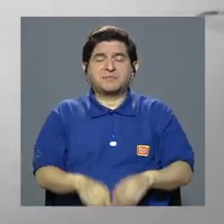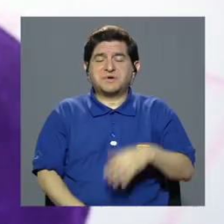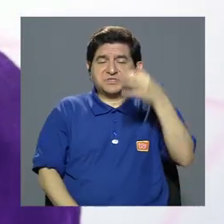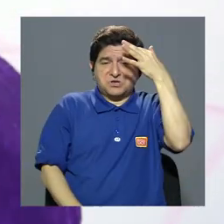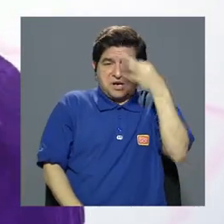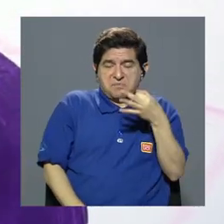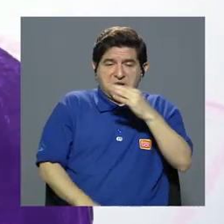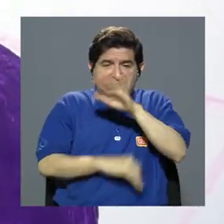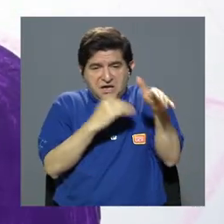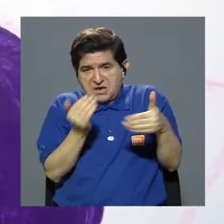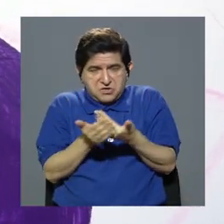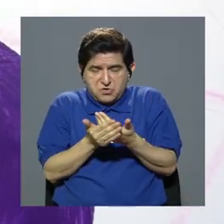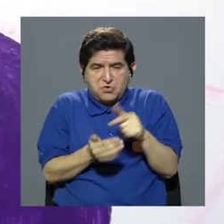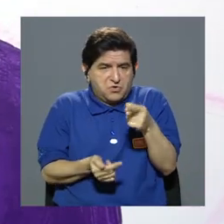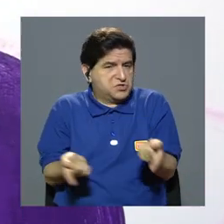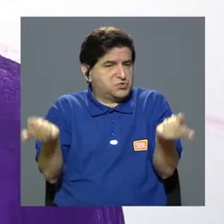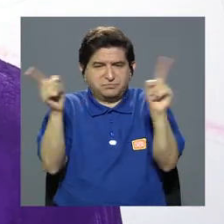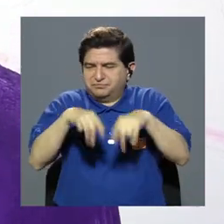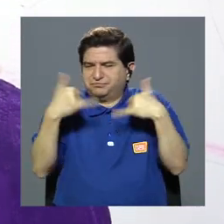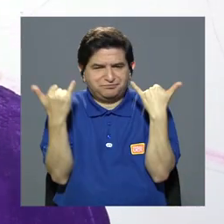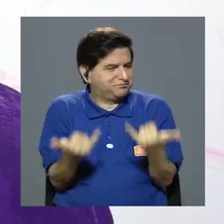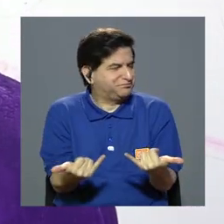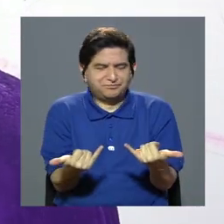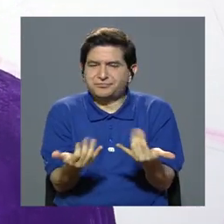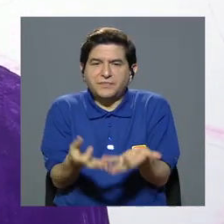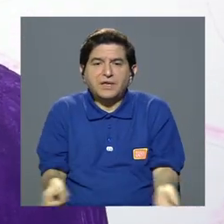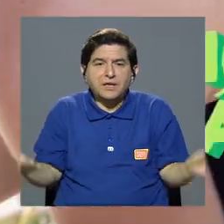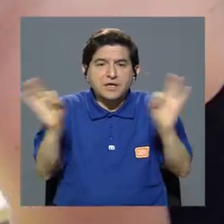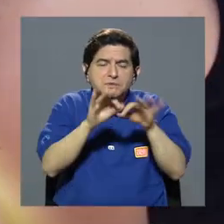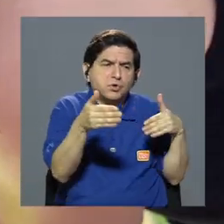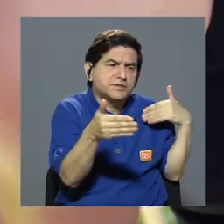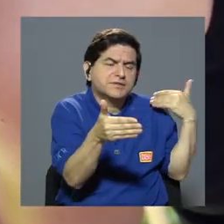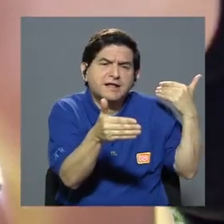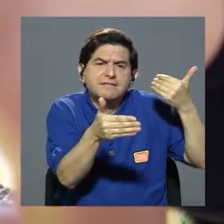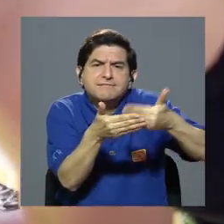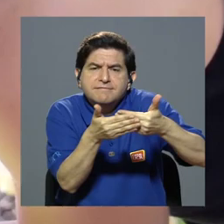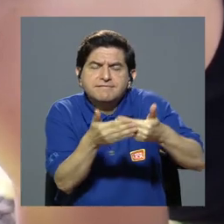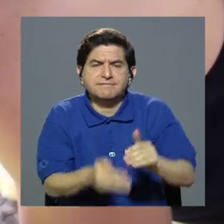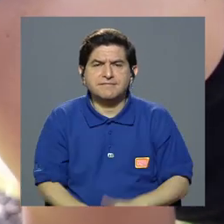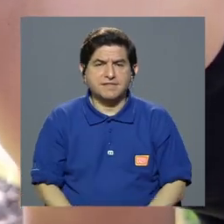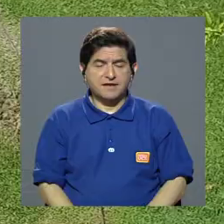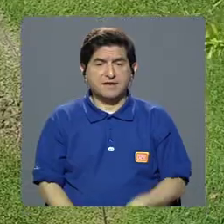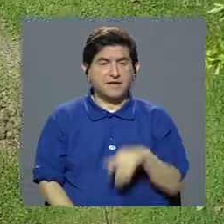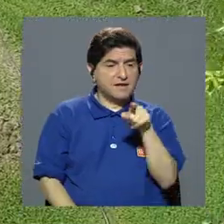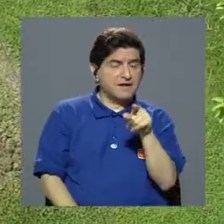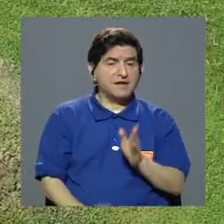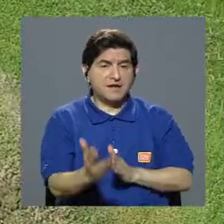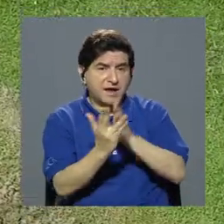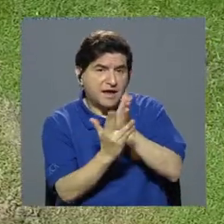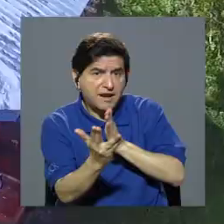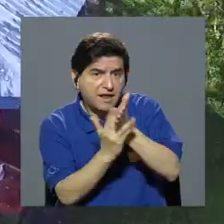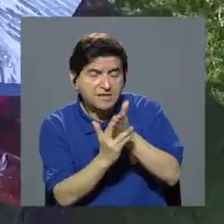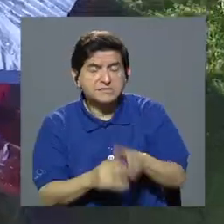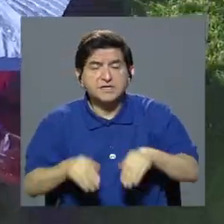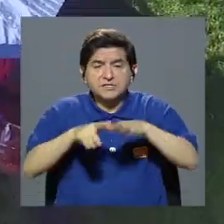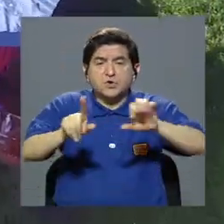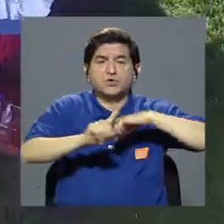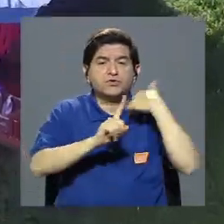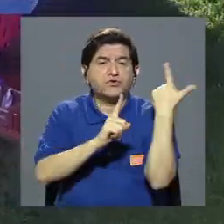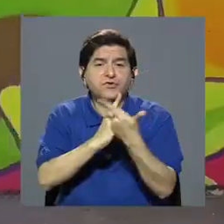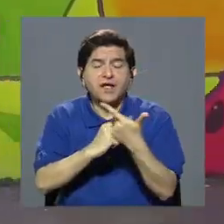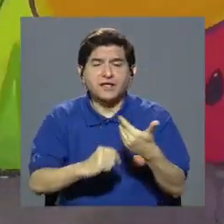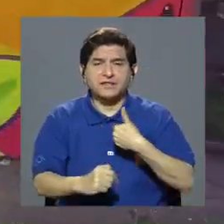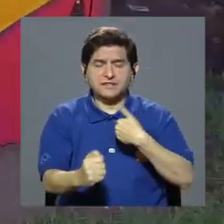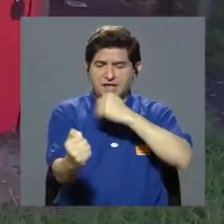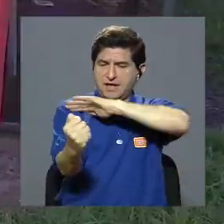y te lo creas todo verdad es eso ya no es así o sea es importante como acercarse a ellos y tal vez la vio en este momento son las redes sociales porque es lo que